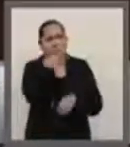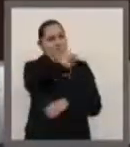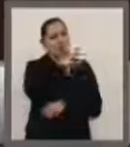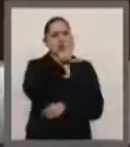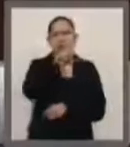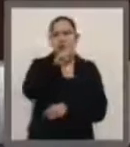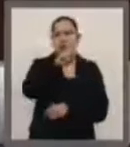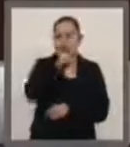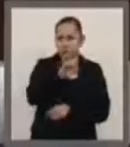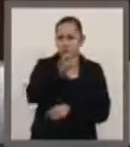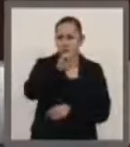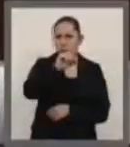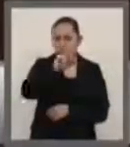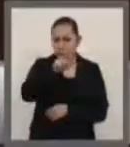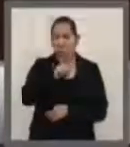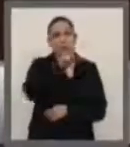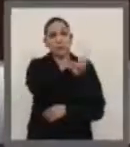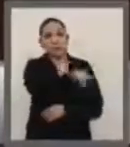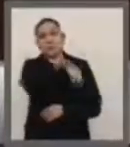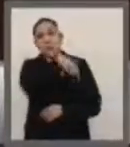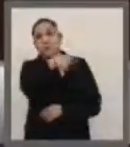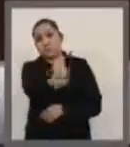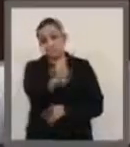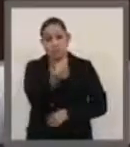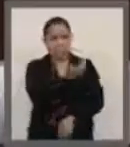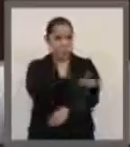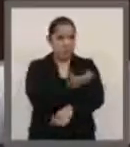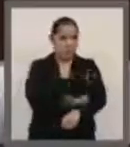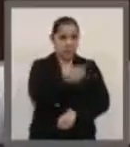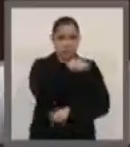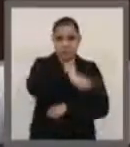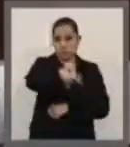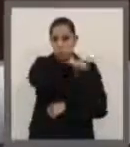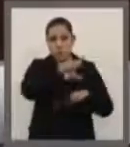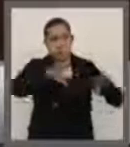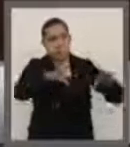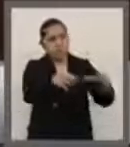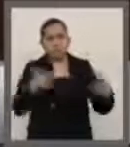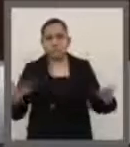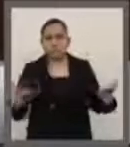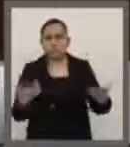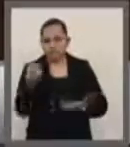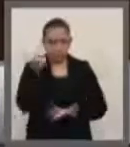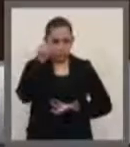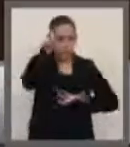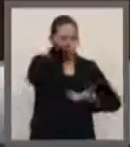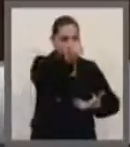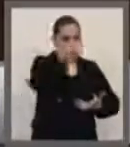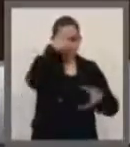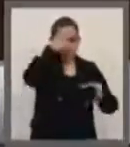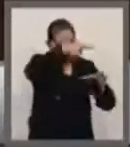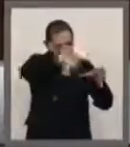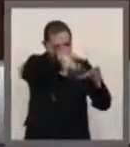su Frankenstein, ¿sí?, cómo es posible que tengan casi el mismo presupuesto que el